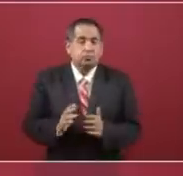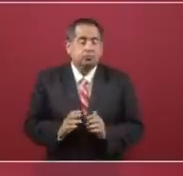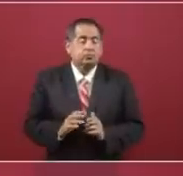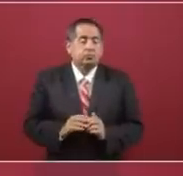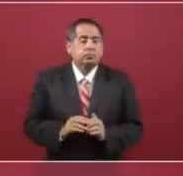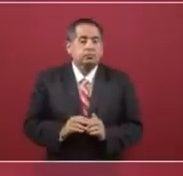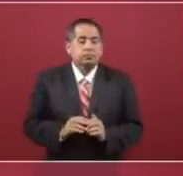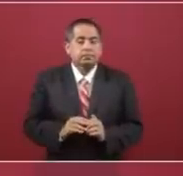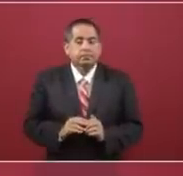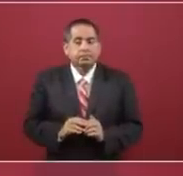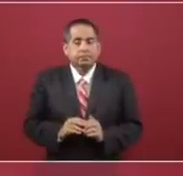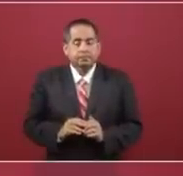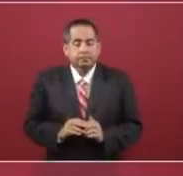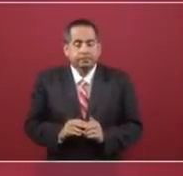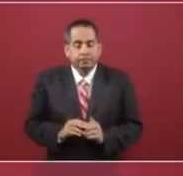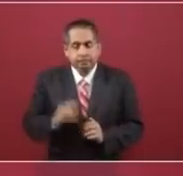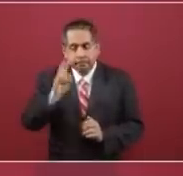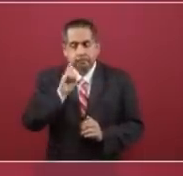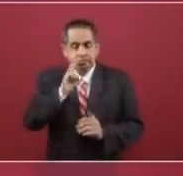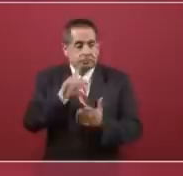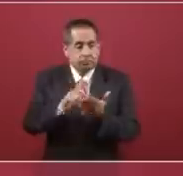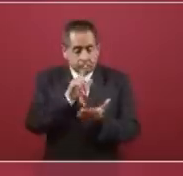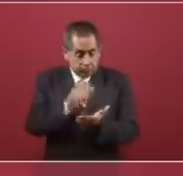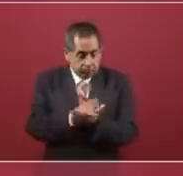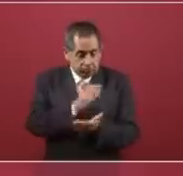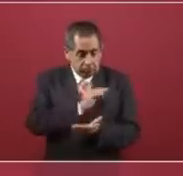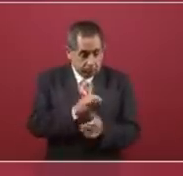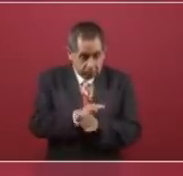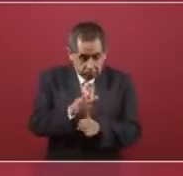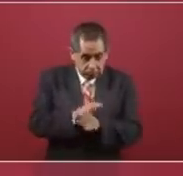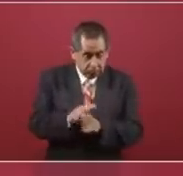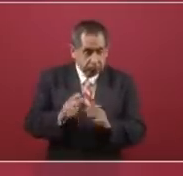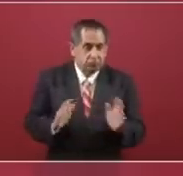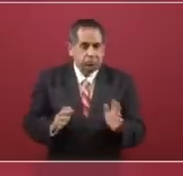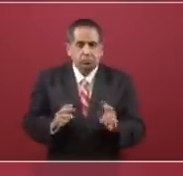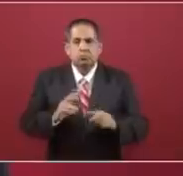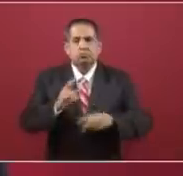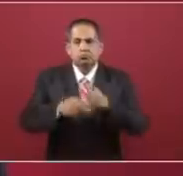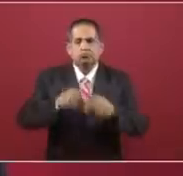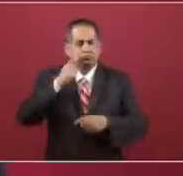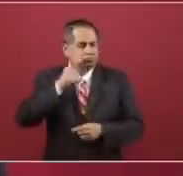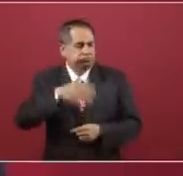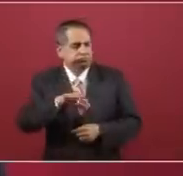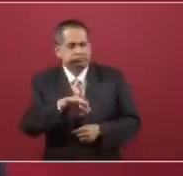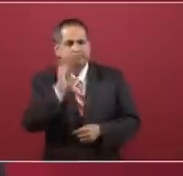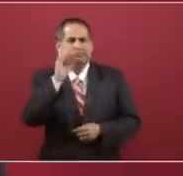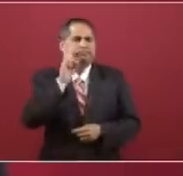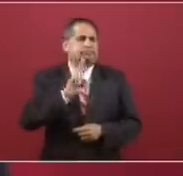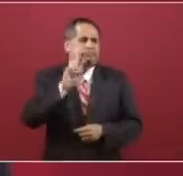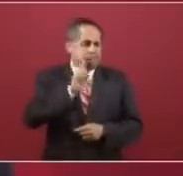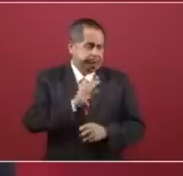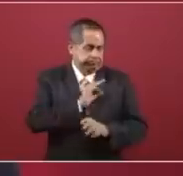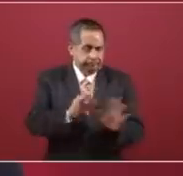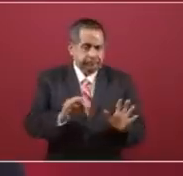este que la ley lo permita vamos a buscar la mejor manera de